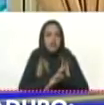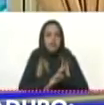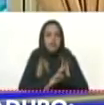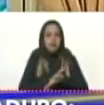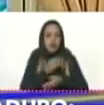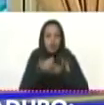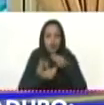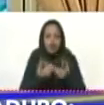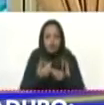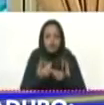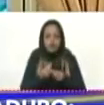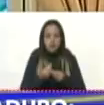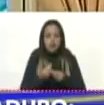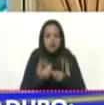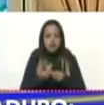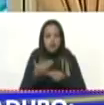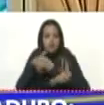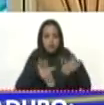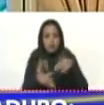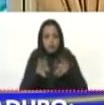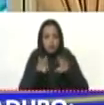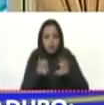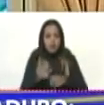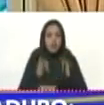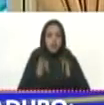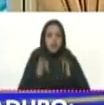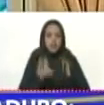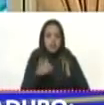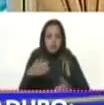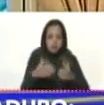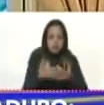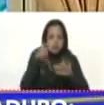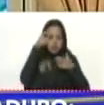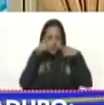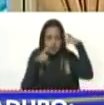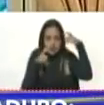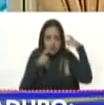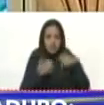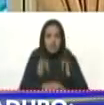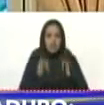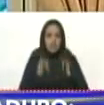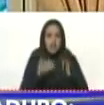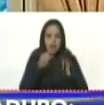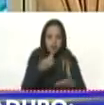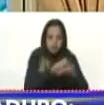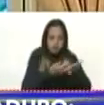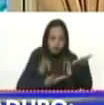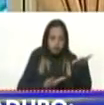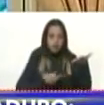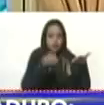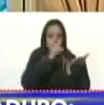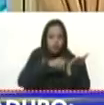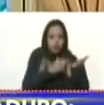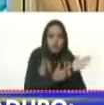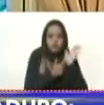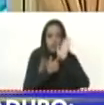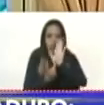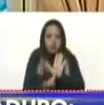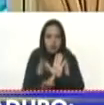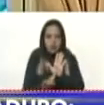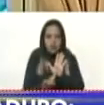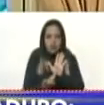parlamentaria del Bloque del Cambio chavista tiene un documento que ha elaborado y va a presentar ante